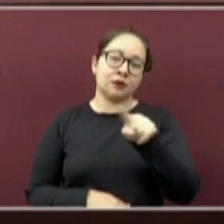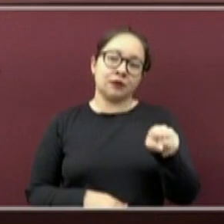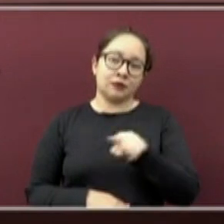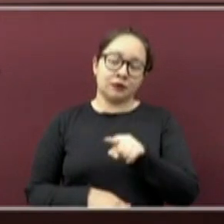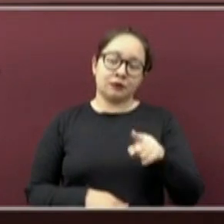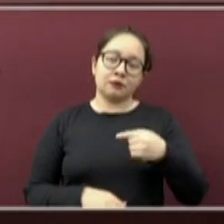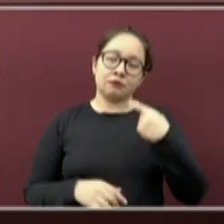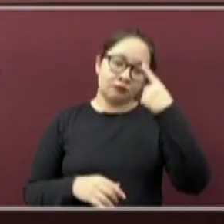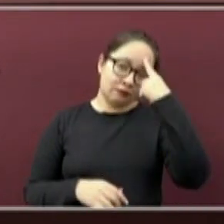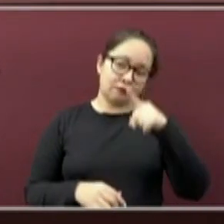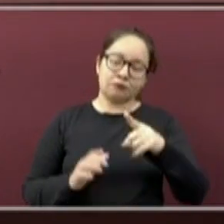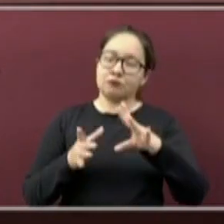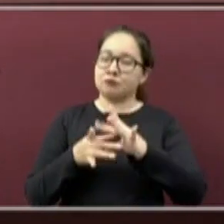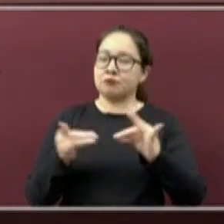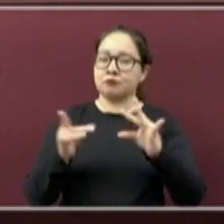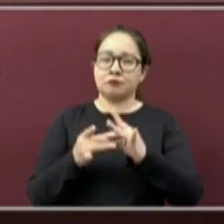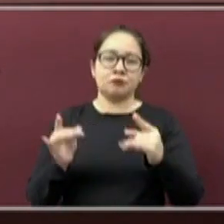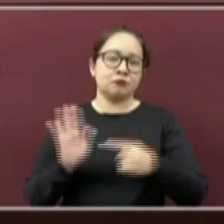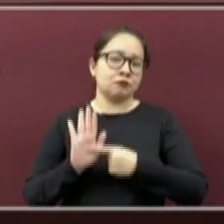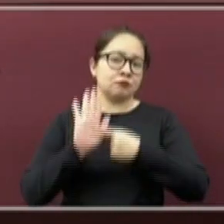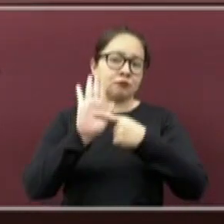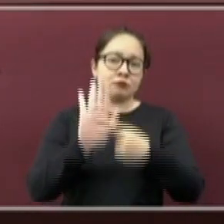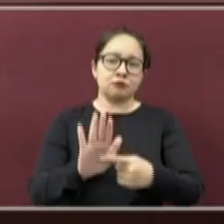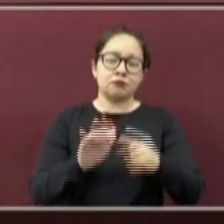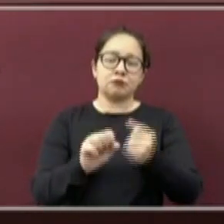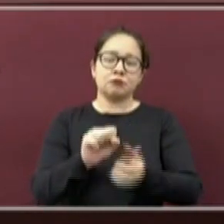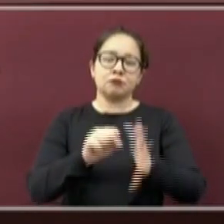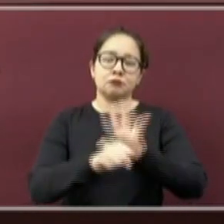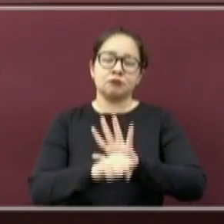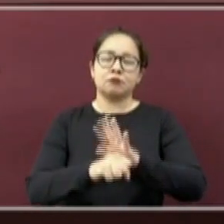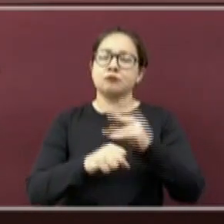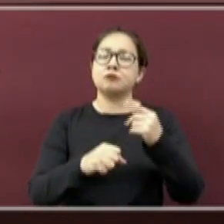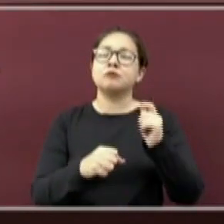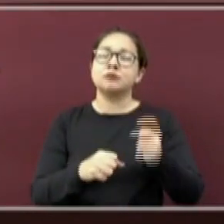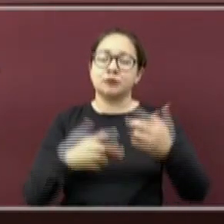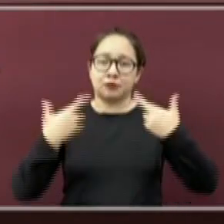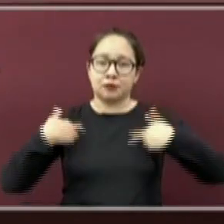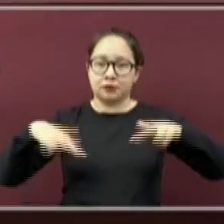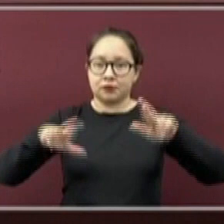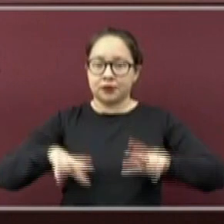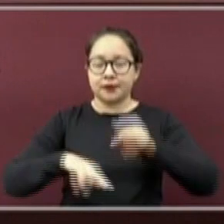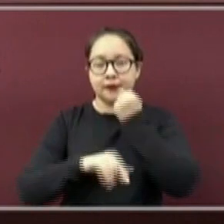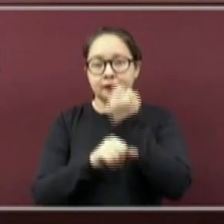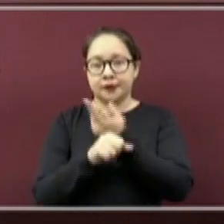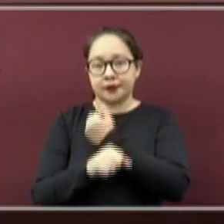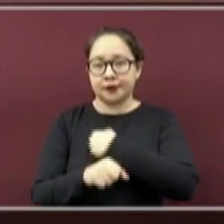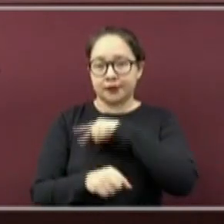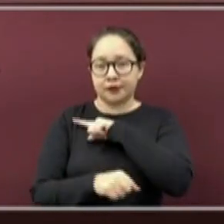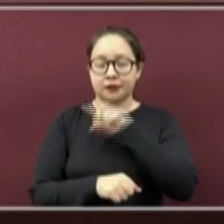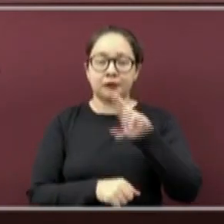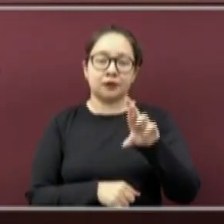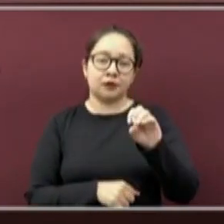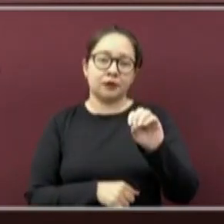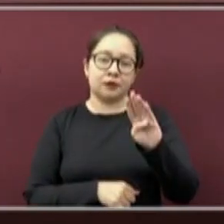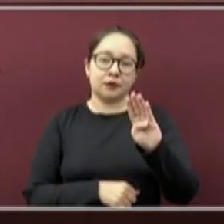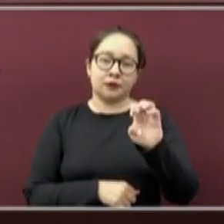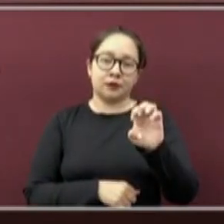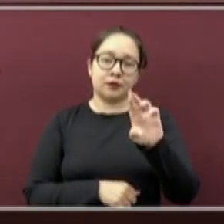de la pandemia por COVID-19, a nombre del doctor Roberto Ramos Alor, secretario de Salud y director general de